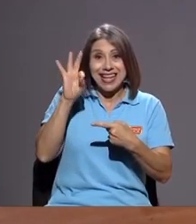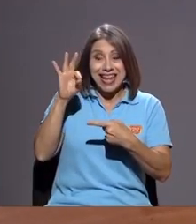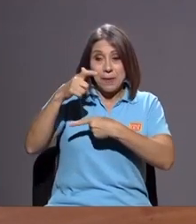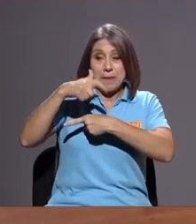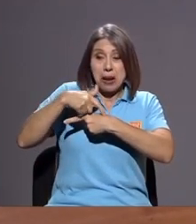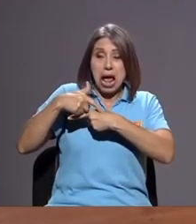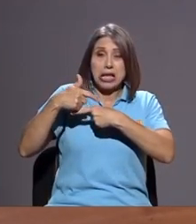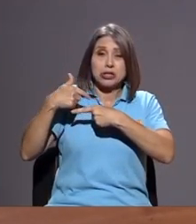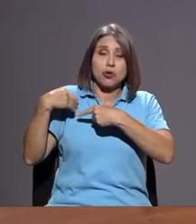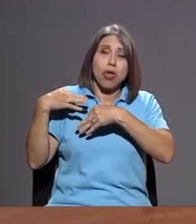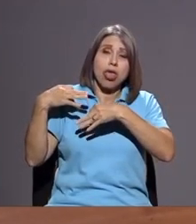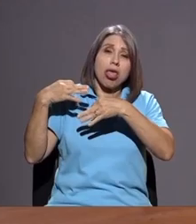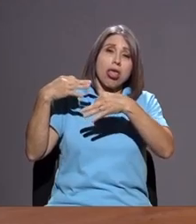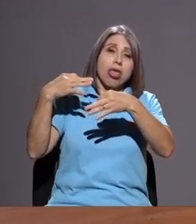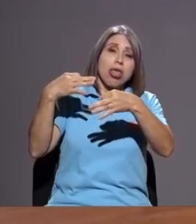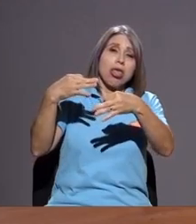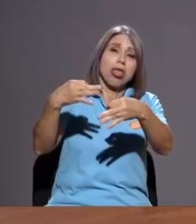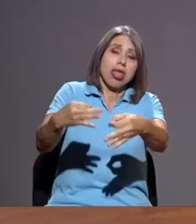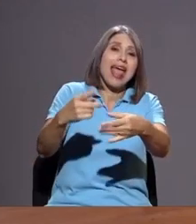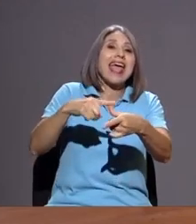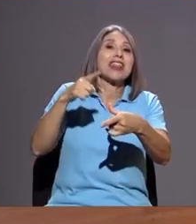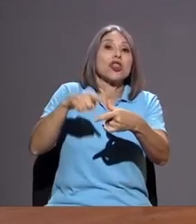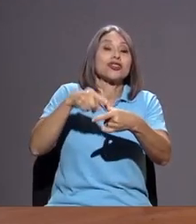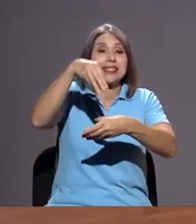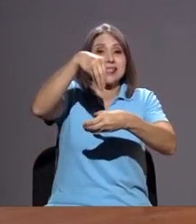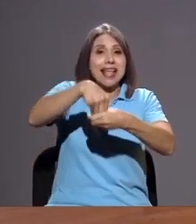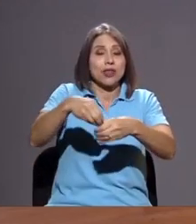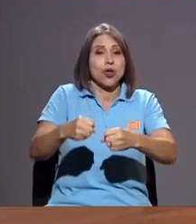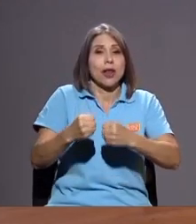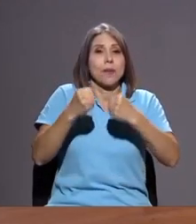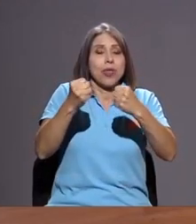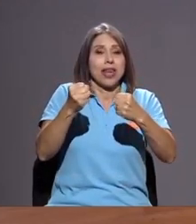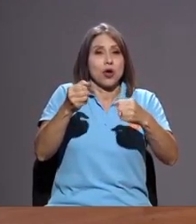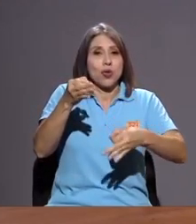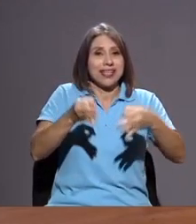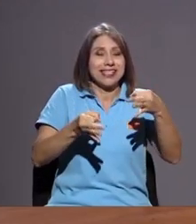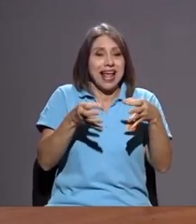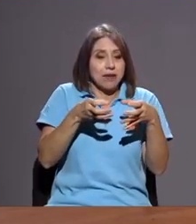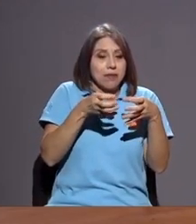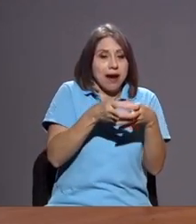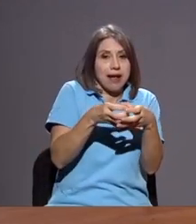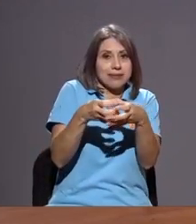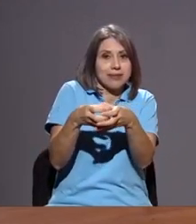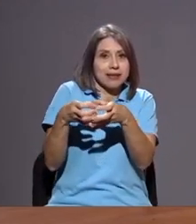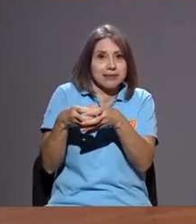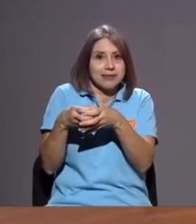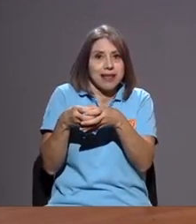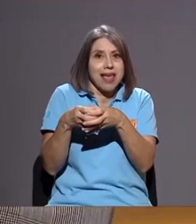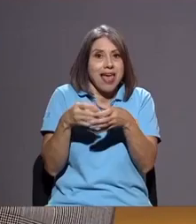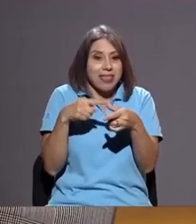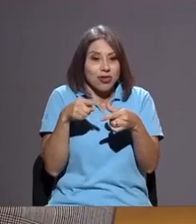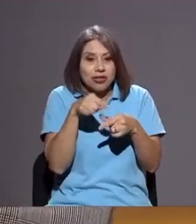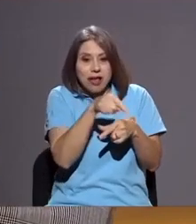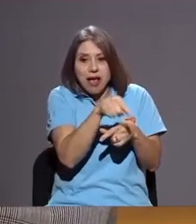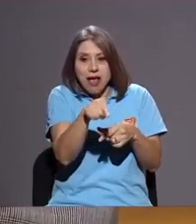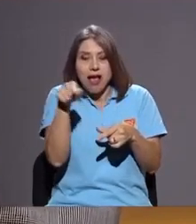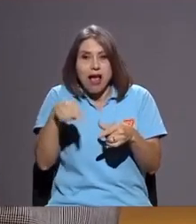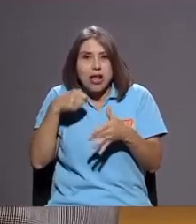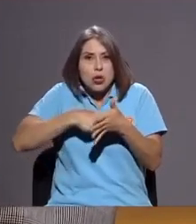crean especie de castas al interno del Poder Judicial y entonces hay unas grandes luchas de poder internamente y eso